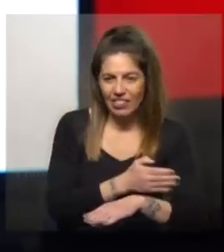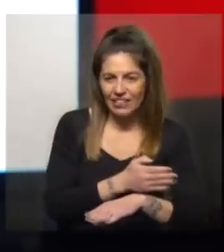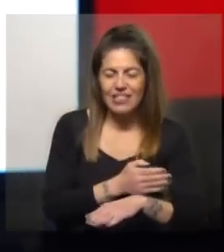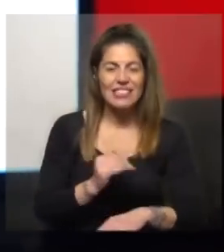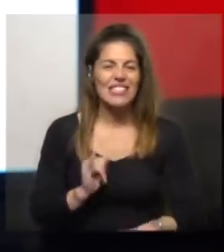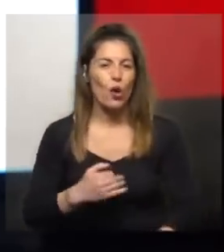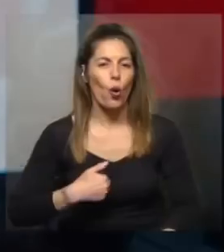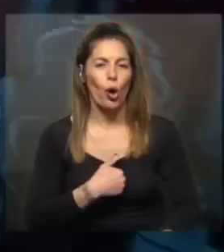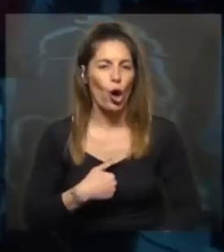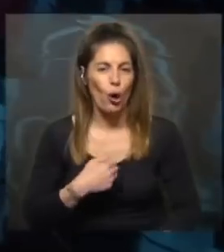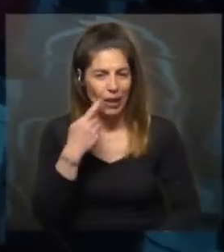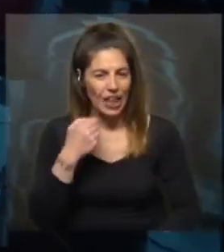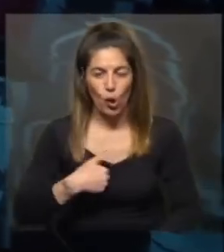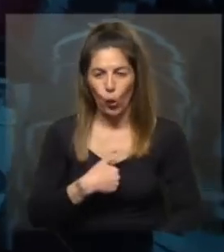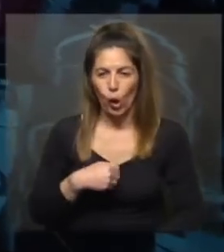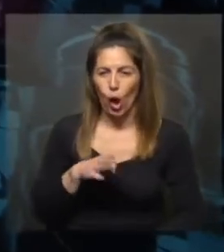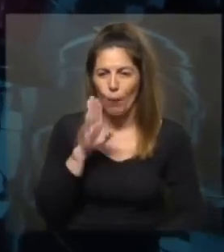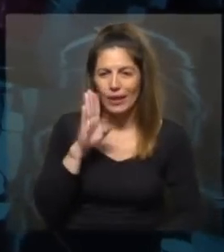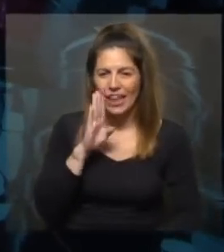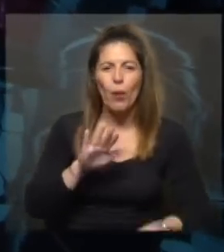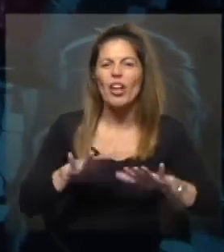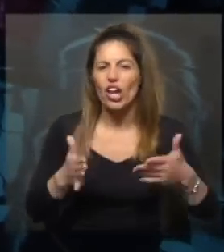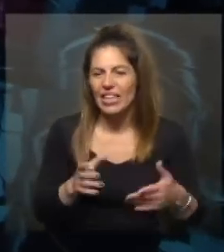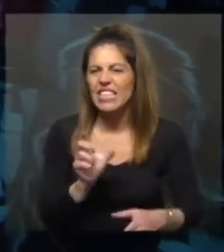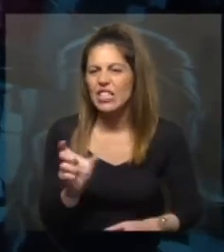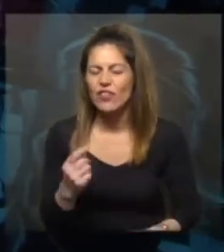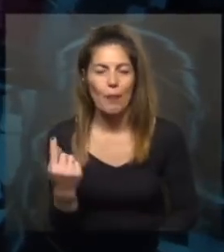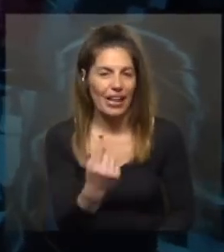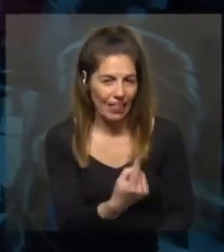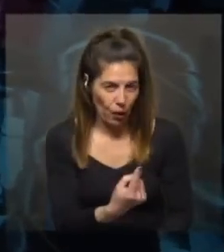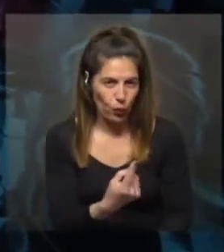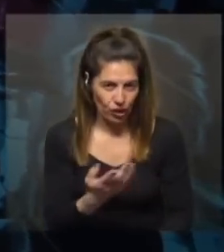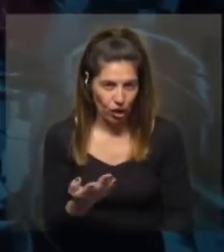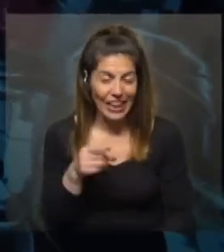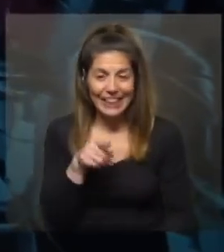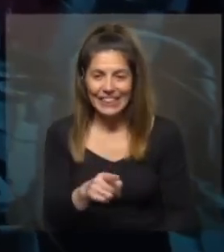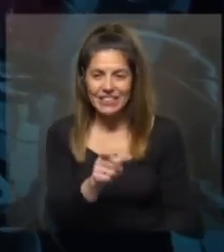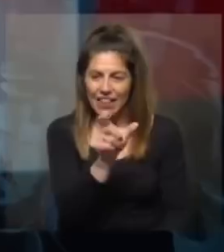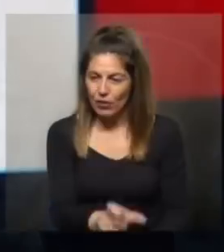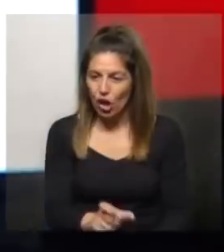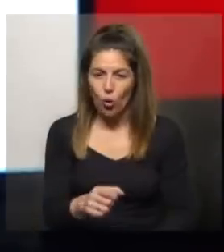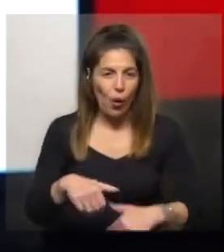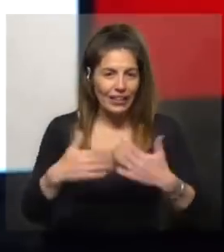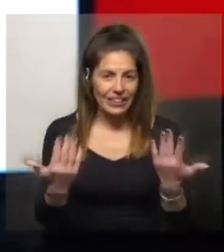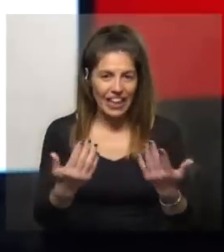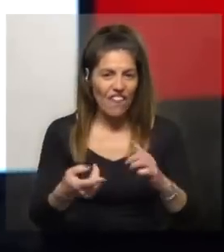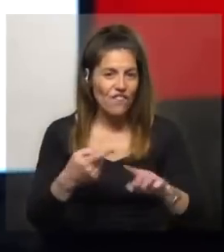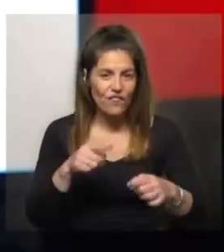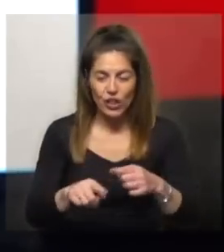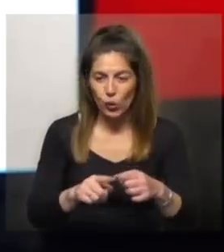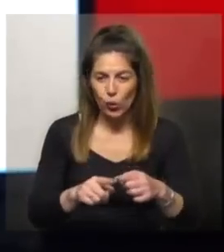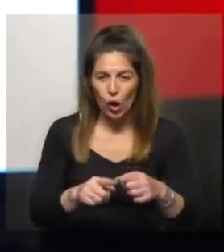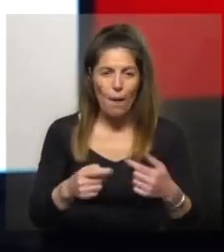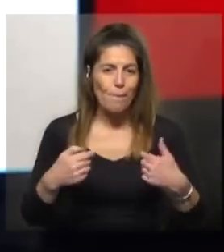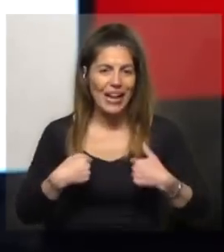qué no significa cada uno de cada una de nosotras que es un rol materno y que es un rol paterno y esa individualidad de cualquier tipo de vínculo hay